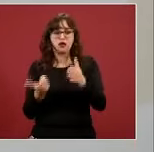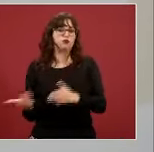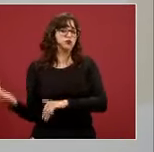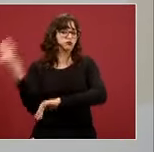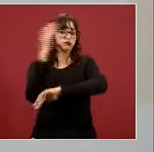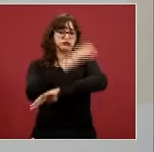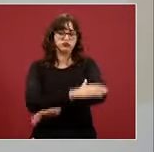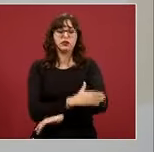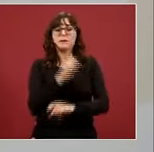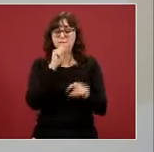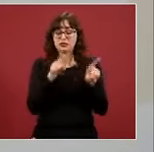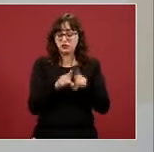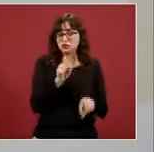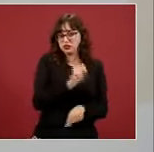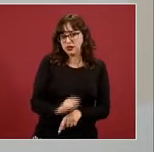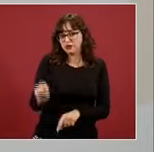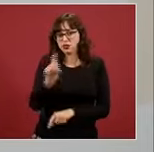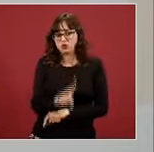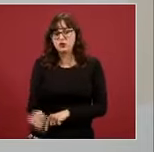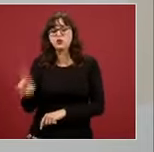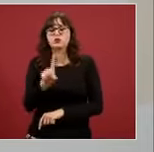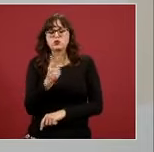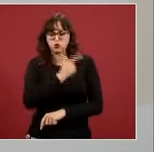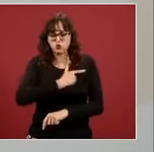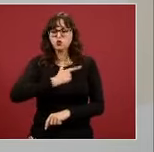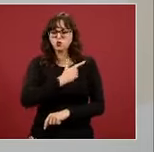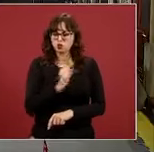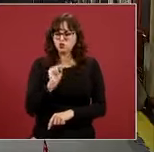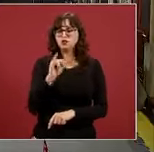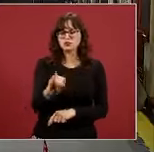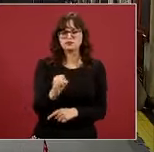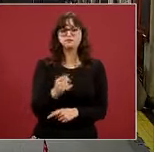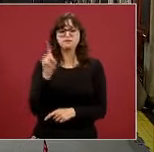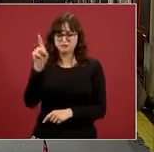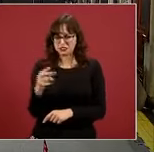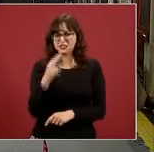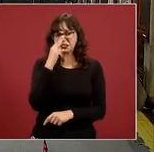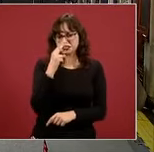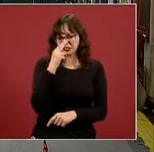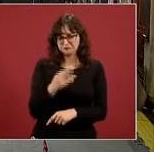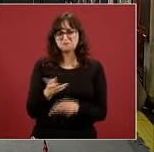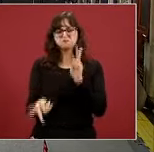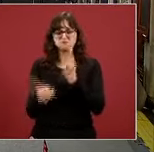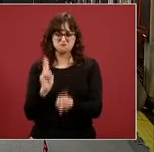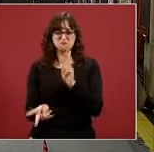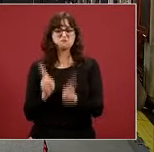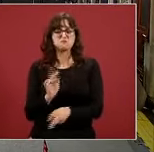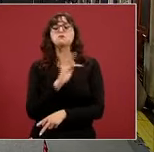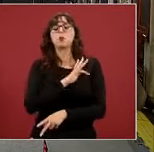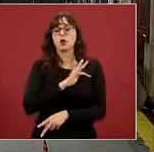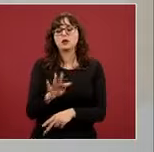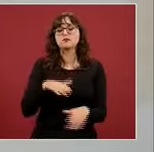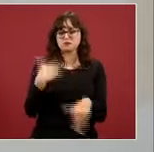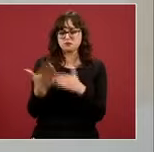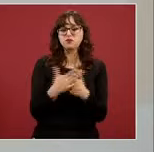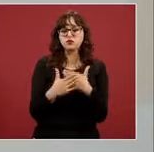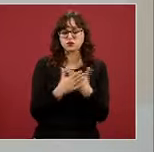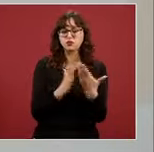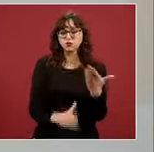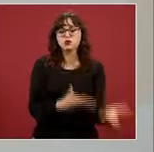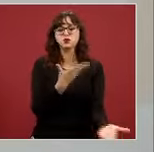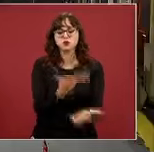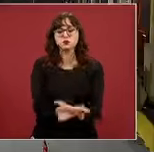programadas los fines de semana, en fin. Pero con todo gusto platicamos del caso de Nezahualcóyotl con las autoridades para ver qué tienen para